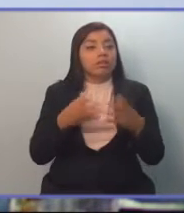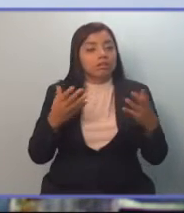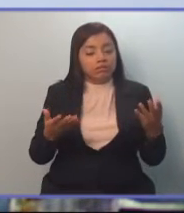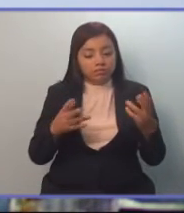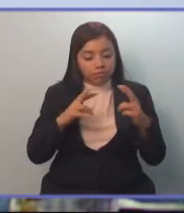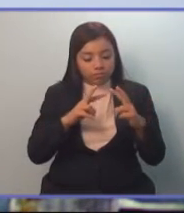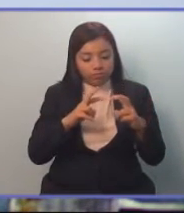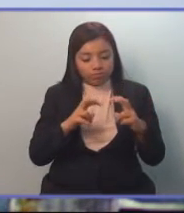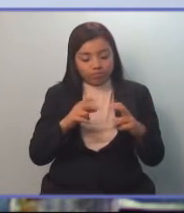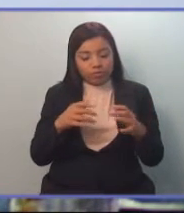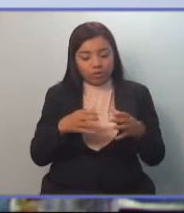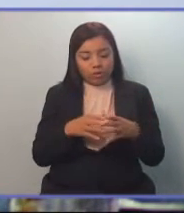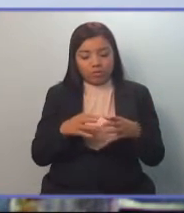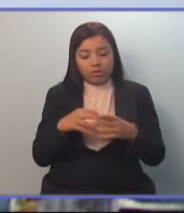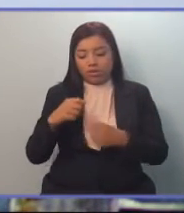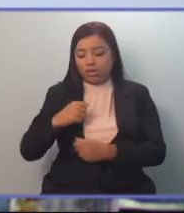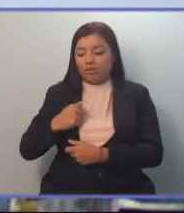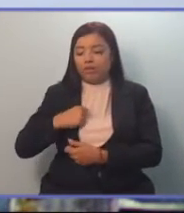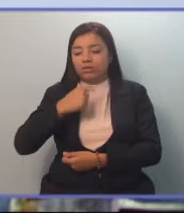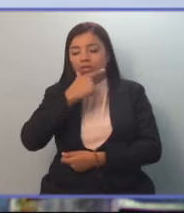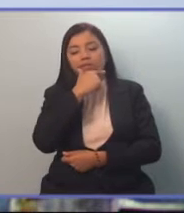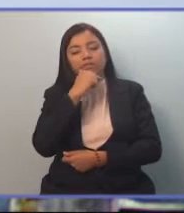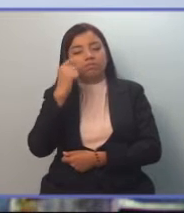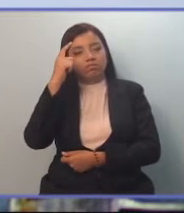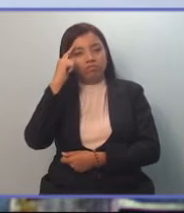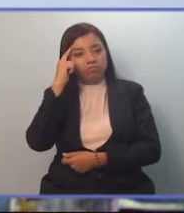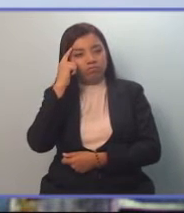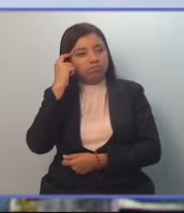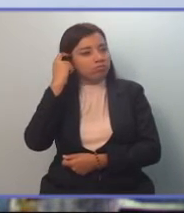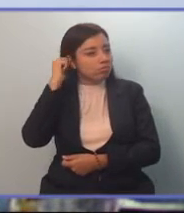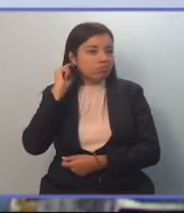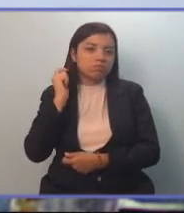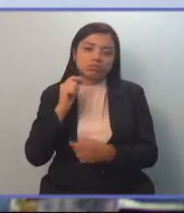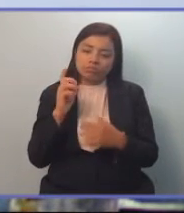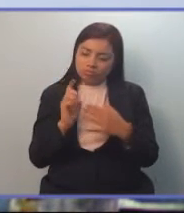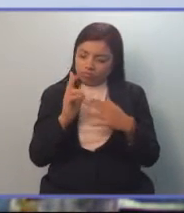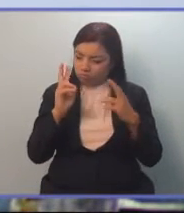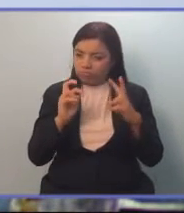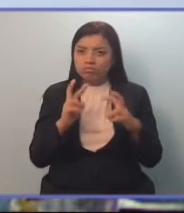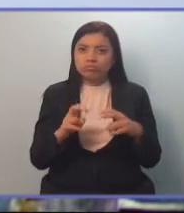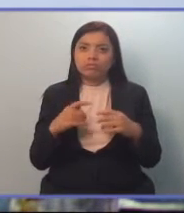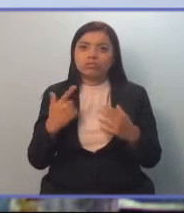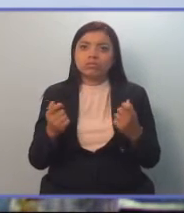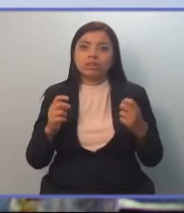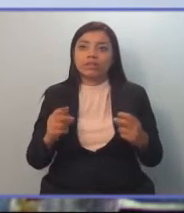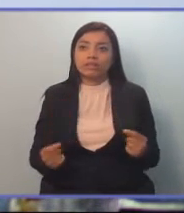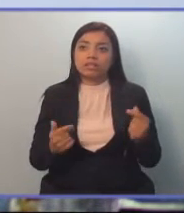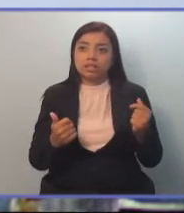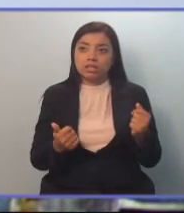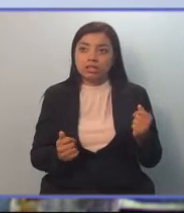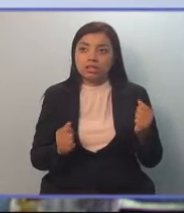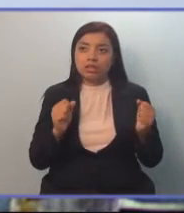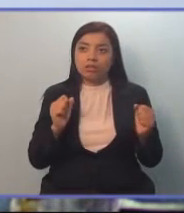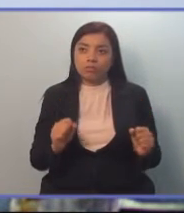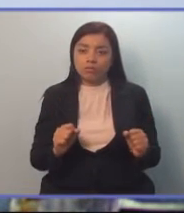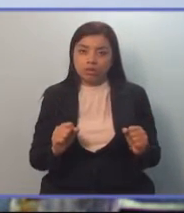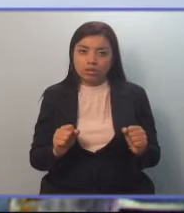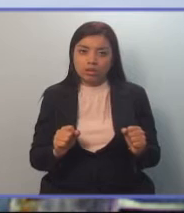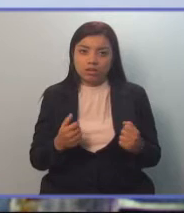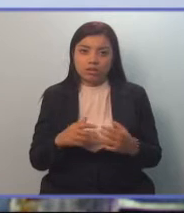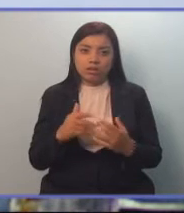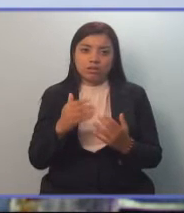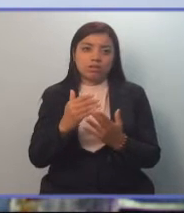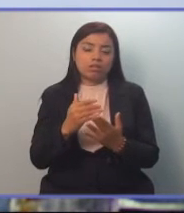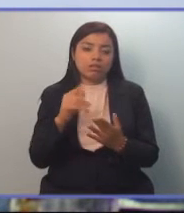que realizó la Comisión de Defensa se pudo verificar la necesidad de facilitar a las personas naturales poder acceder a una licencia